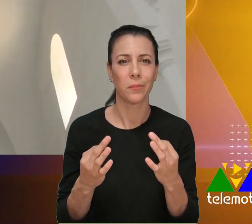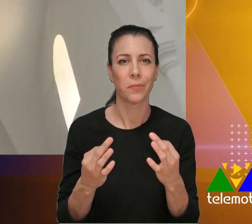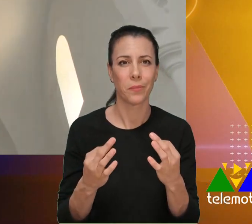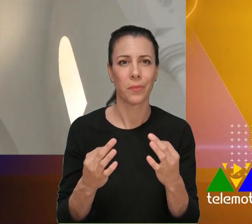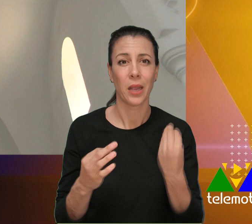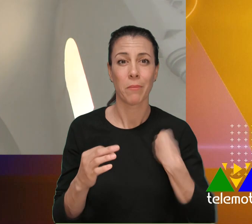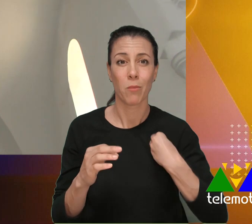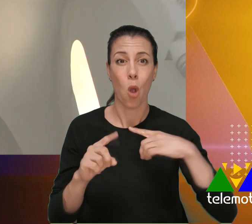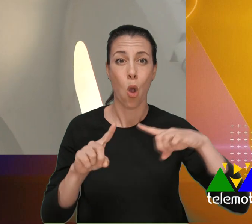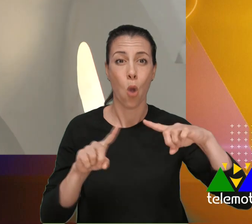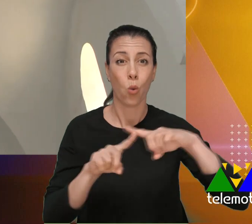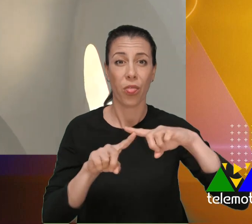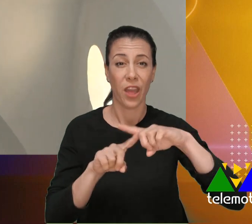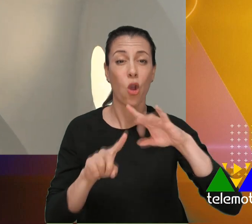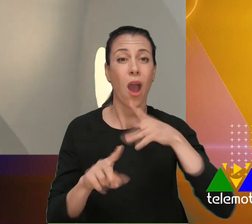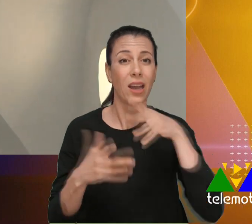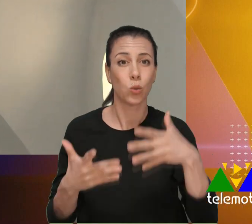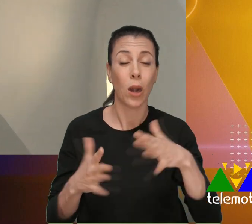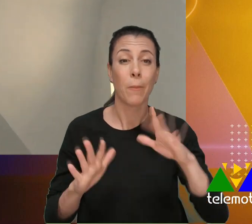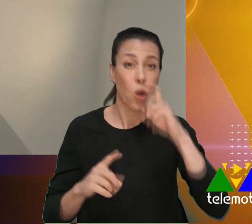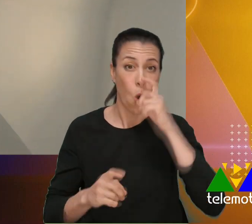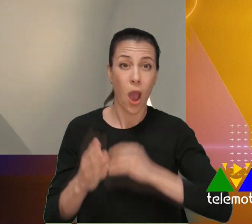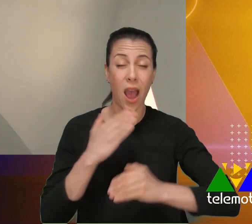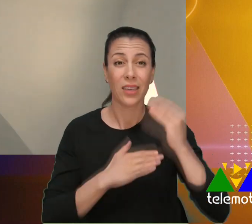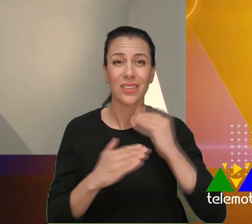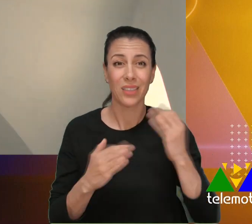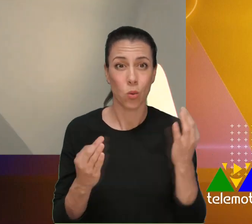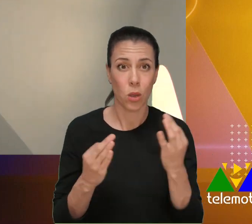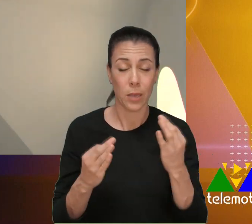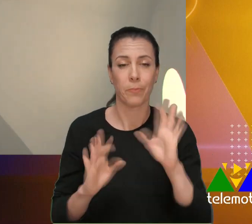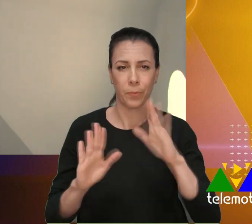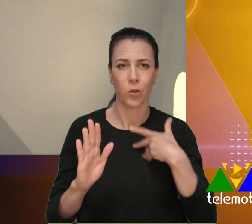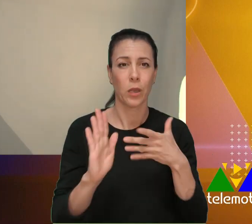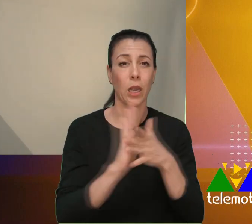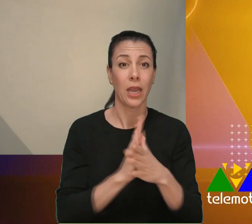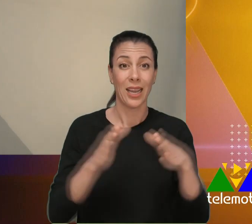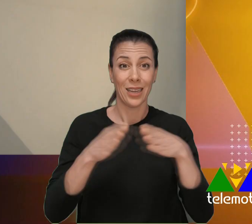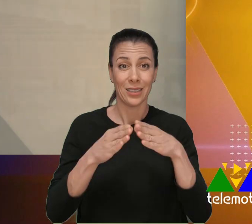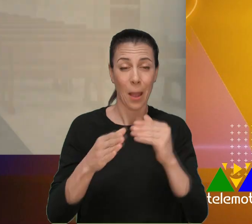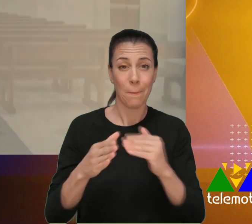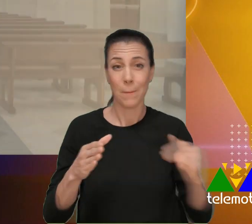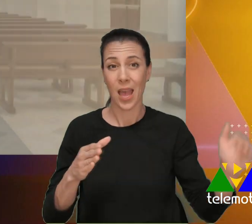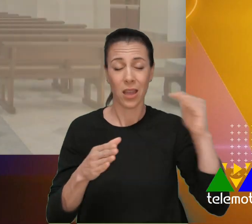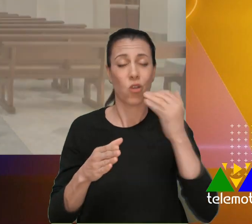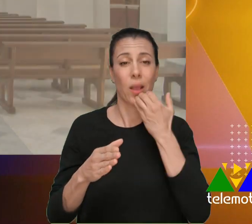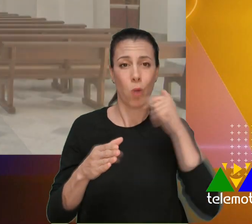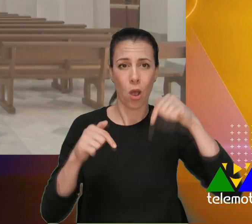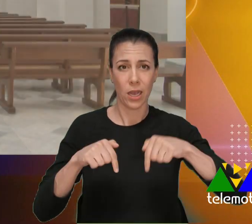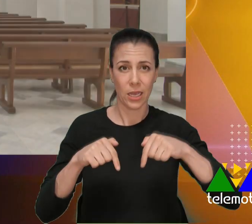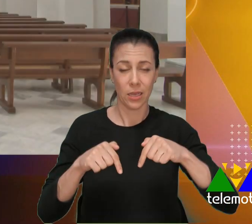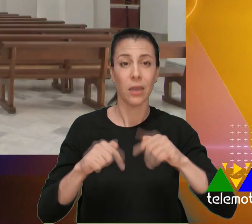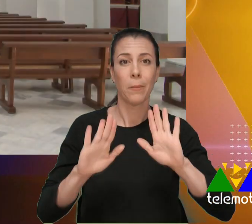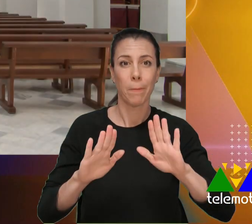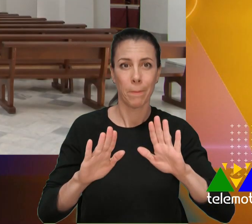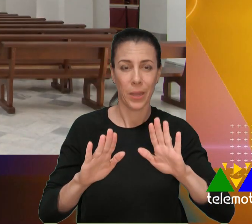el crucero actual. Pero el crucero antiguo es esto, es decir, el altar mayor estaría aquí prácticamente, el